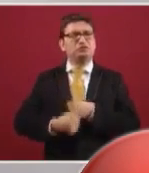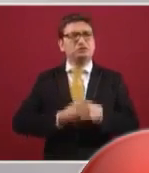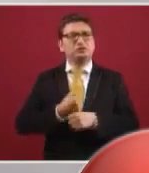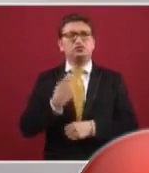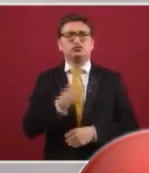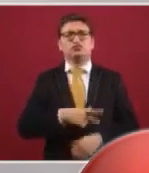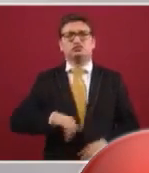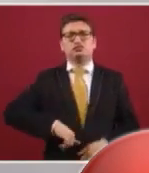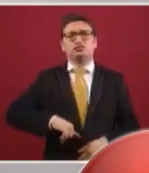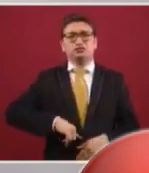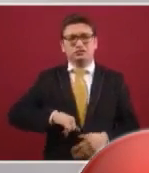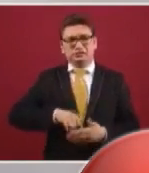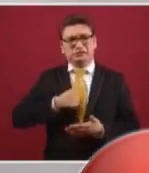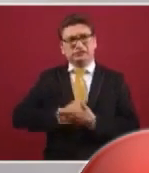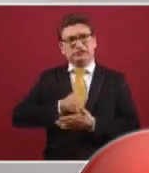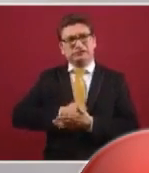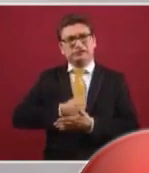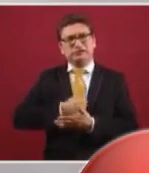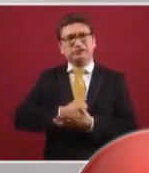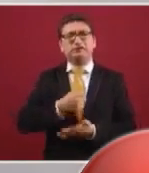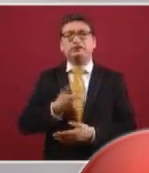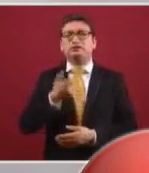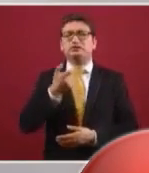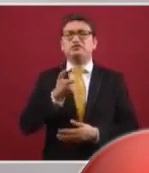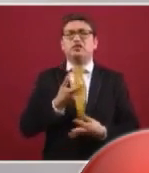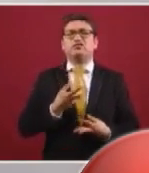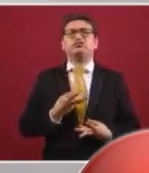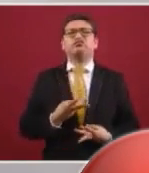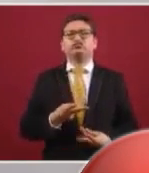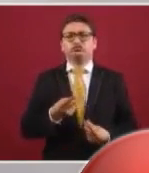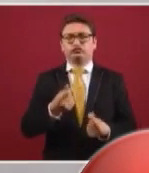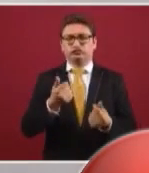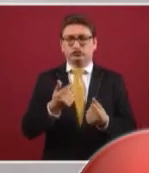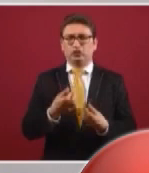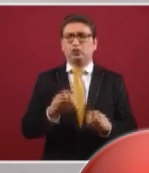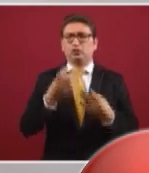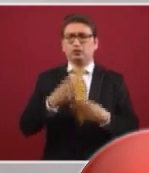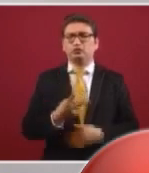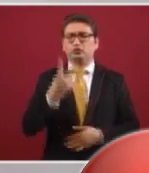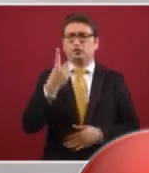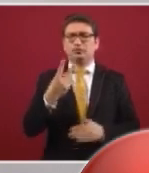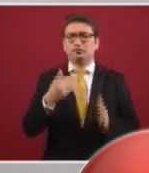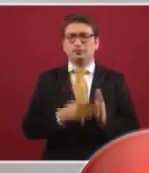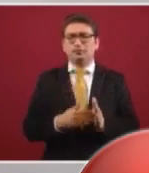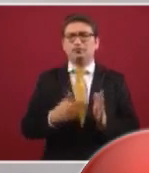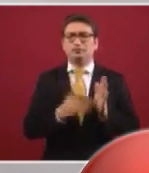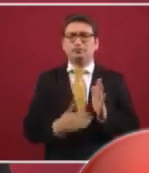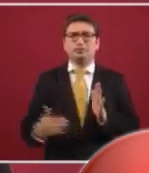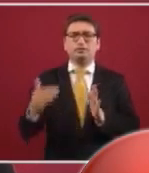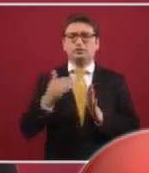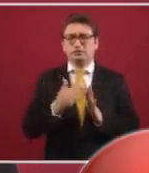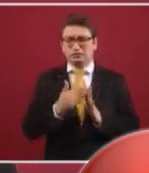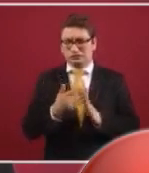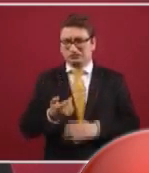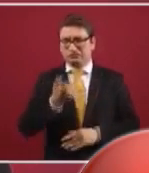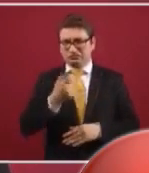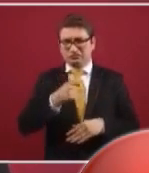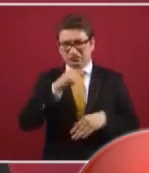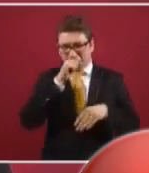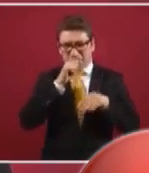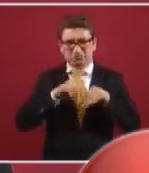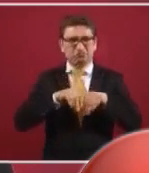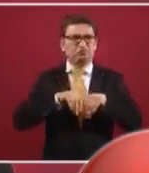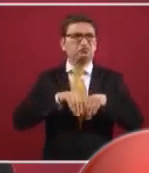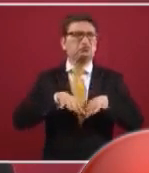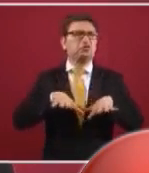educativa, que llegaron a gastarse hasta 2,000 millones de pesos en publicidad